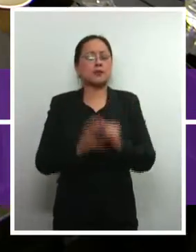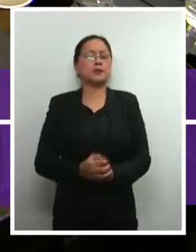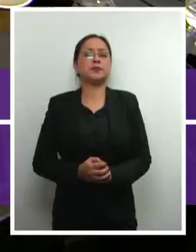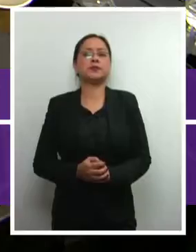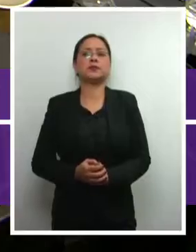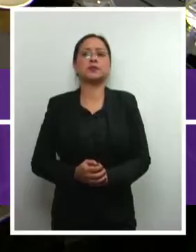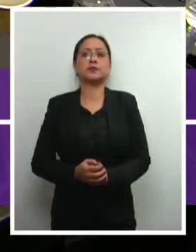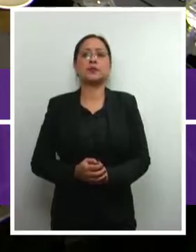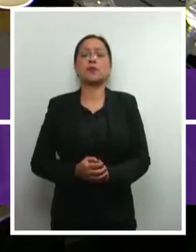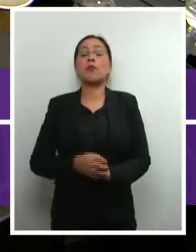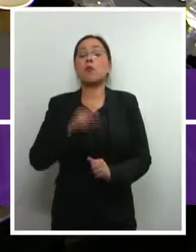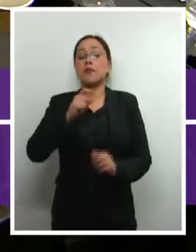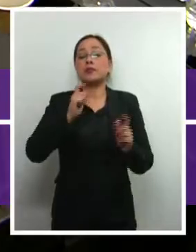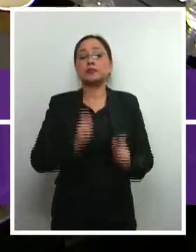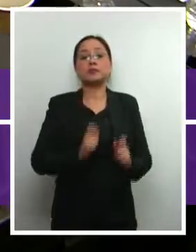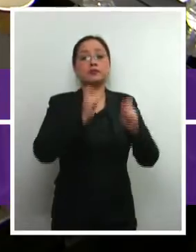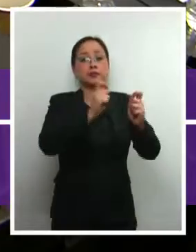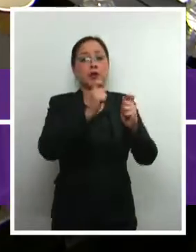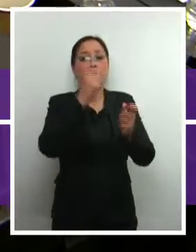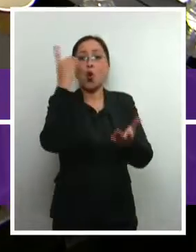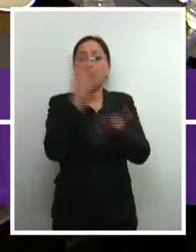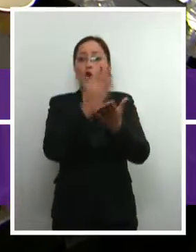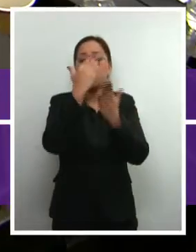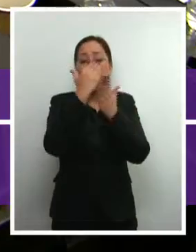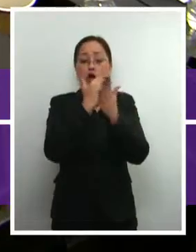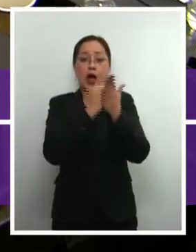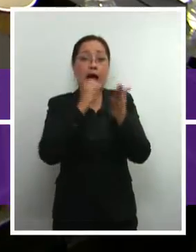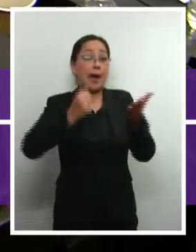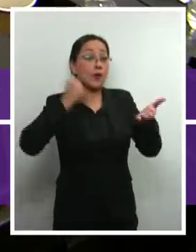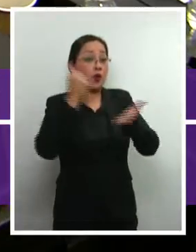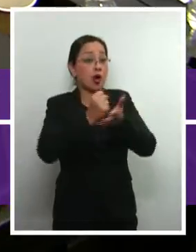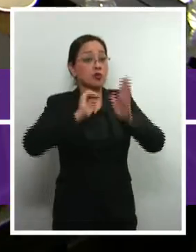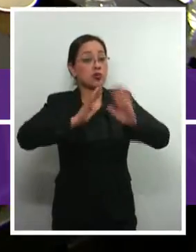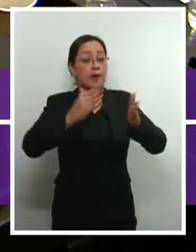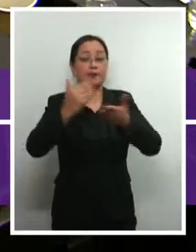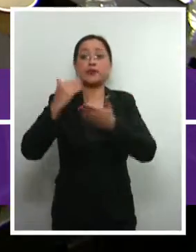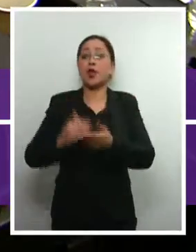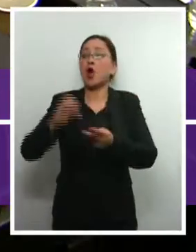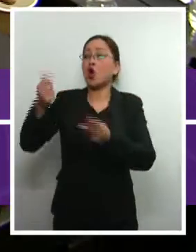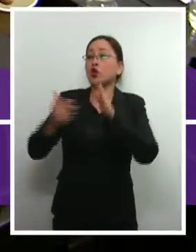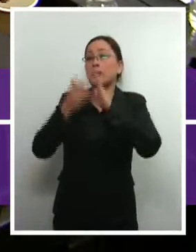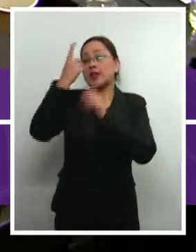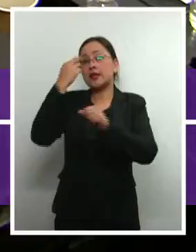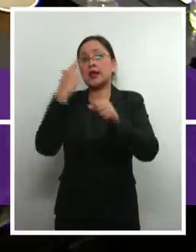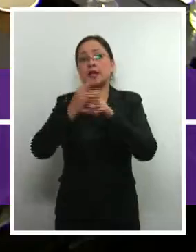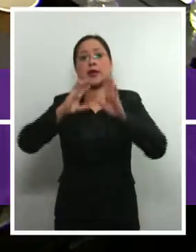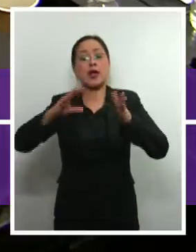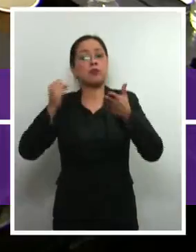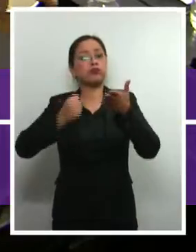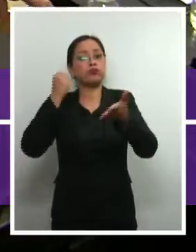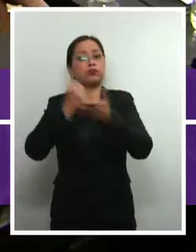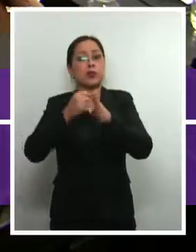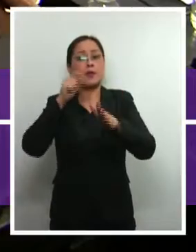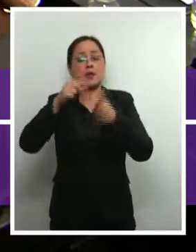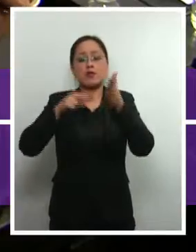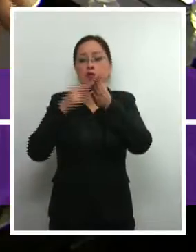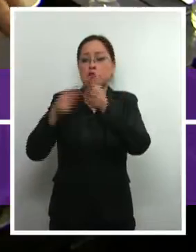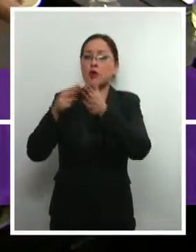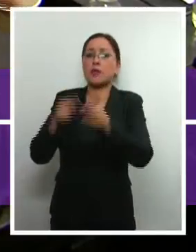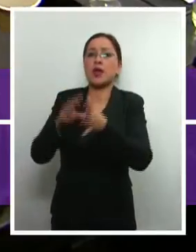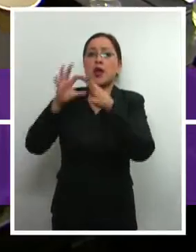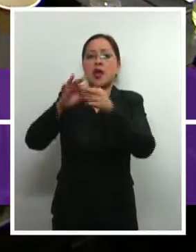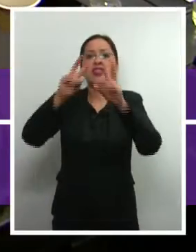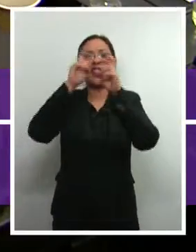de principios generales es el único aprobado. Otro fue firmado por la mesa directiva, el estatuto de